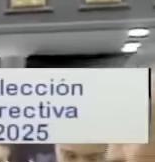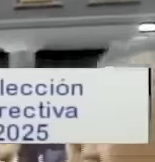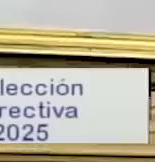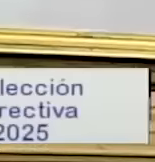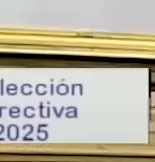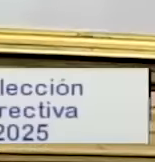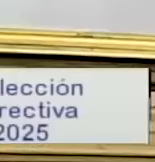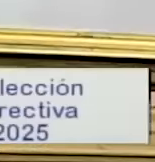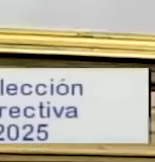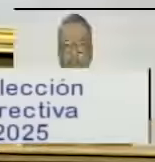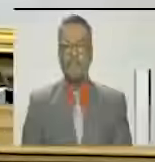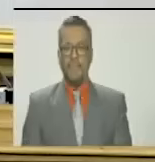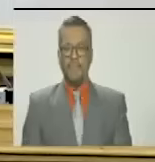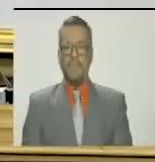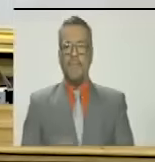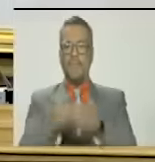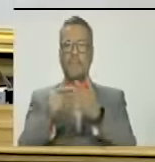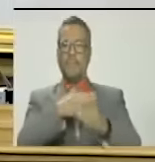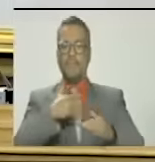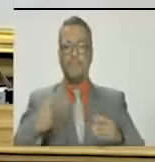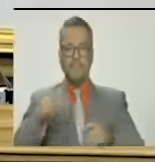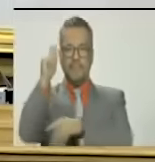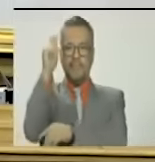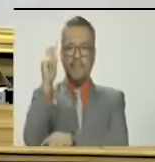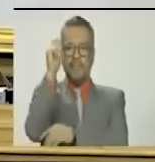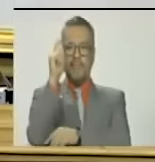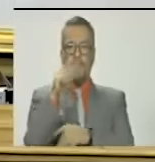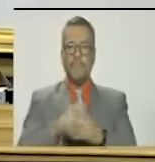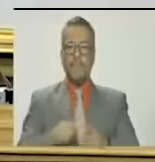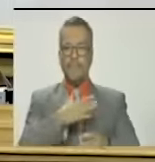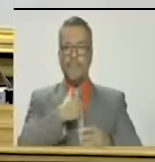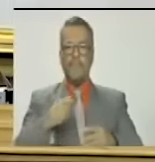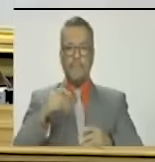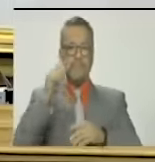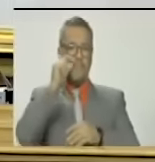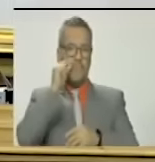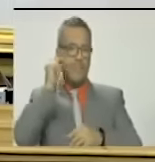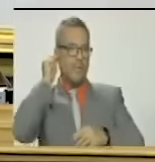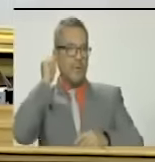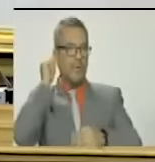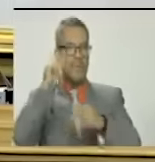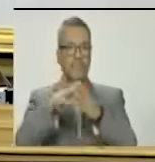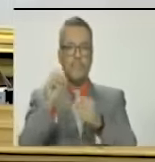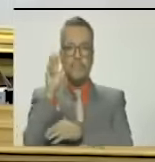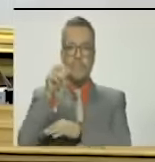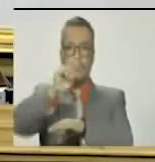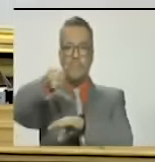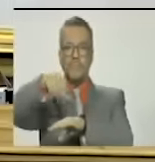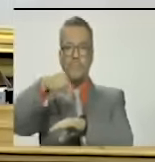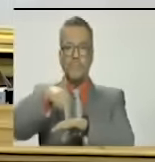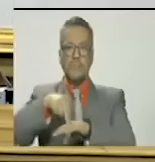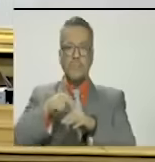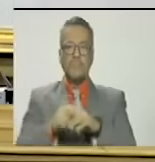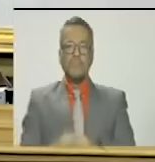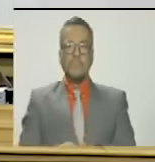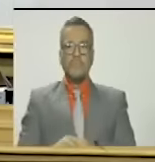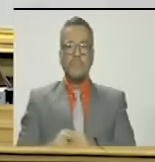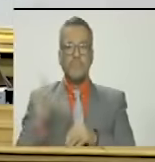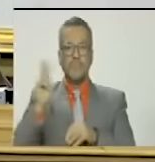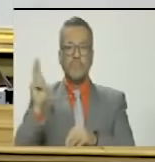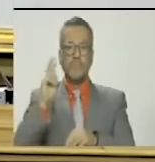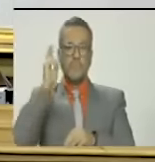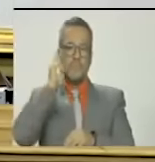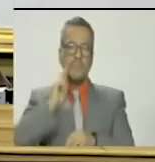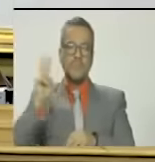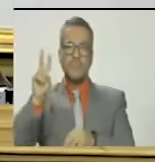Muy buenos días, queridas diputadas, queridos diputados de la Asamblea Nacional de